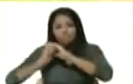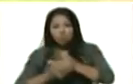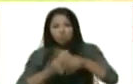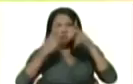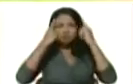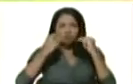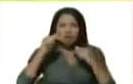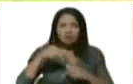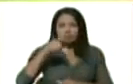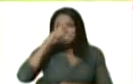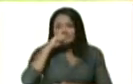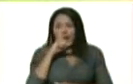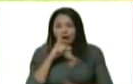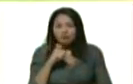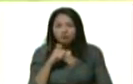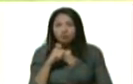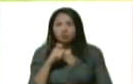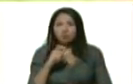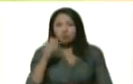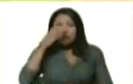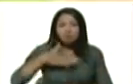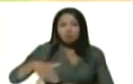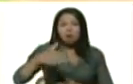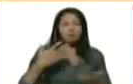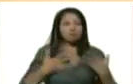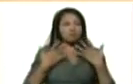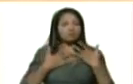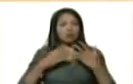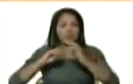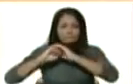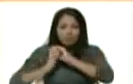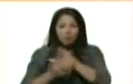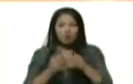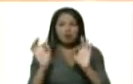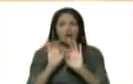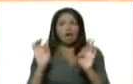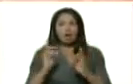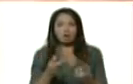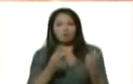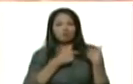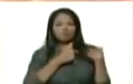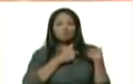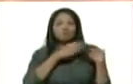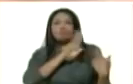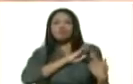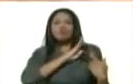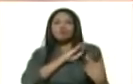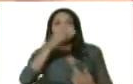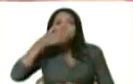profesional, que el pueblo no disfrutara su béisbol, porque el béisbol le pertenece al pueblo.